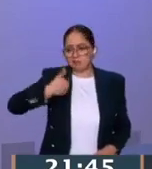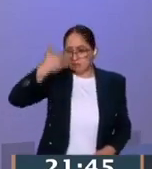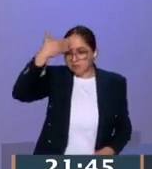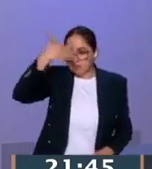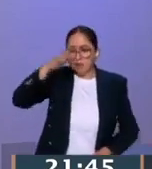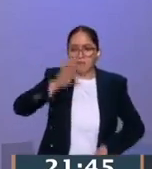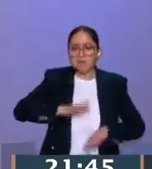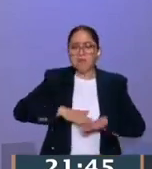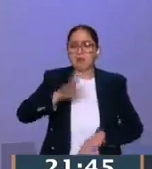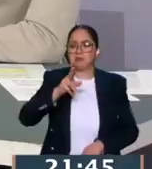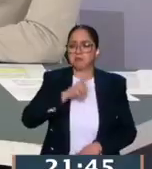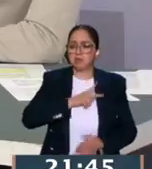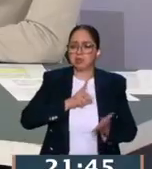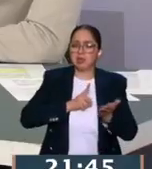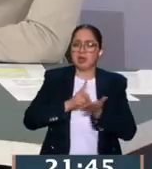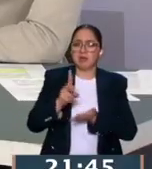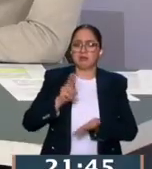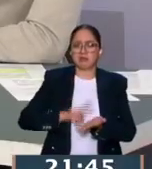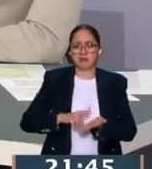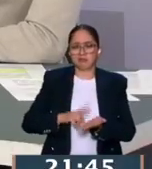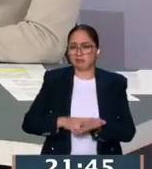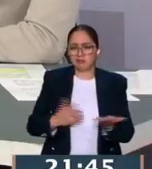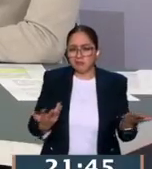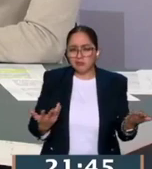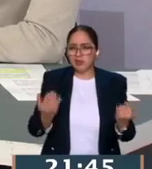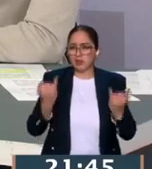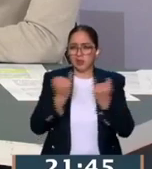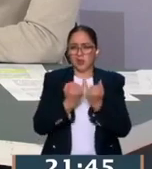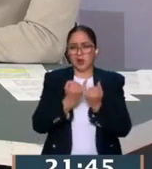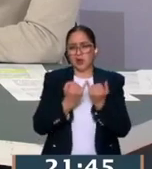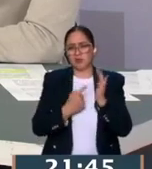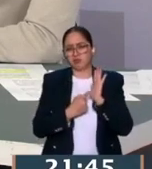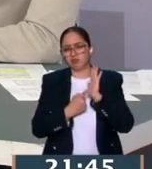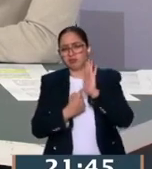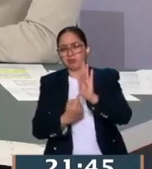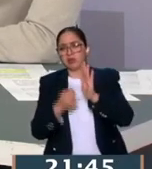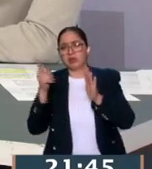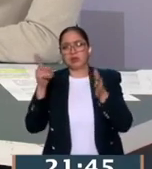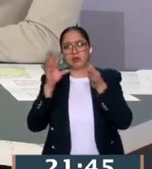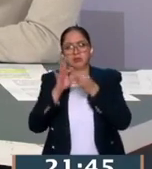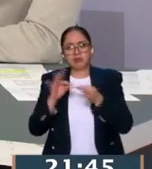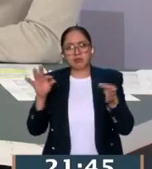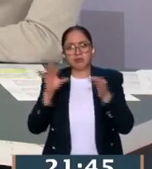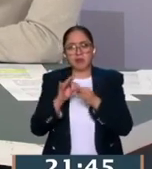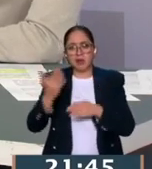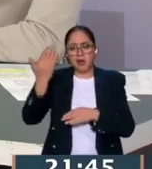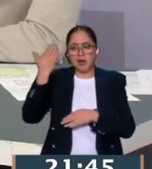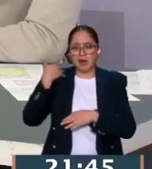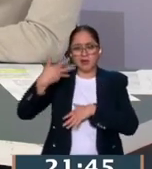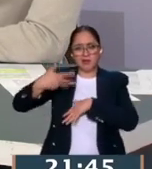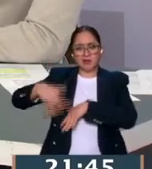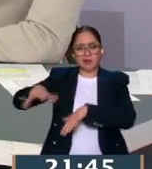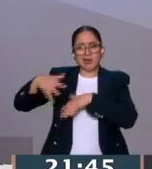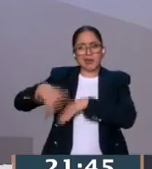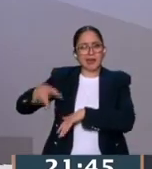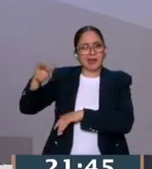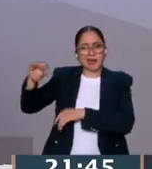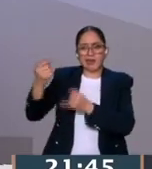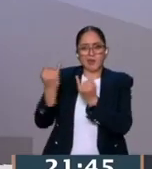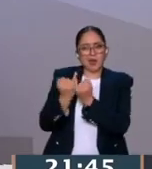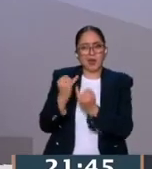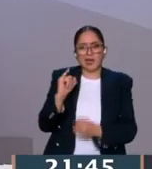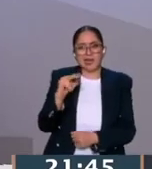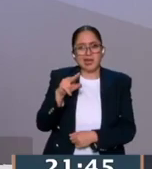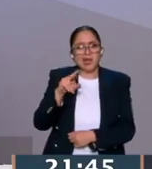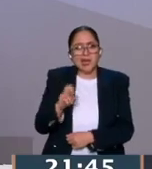más derechos. Y que bien también lo comentábamos cuando está la nota, que es un discurso que se dio durante la marcha del INE por un pequeño